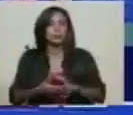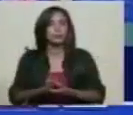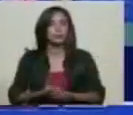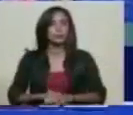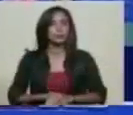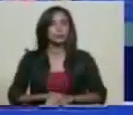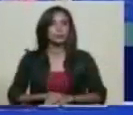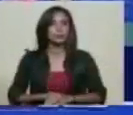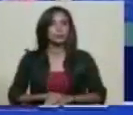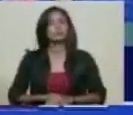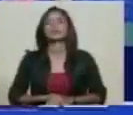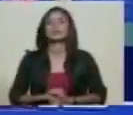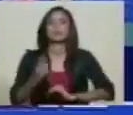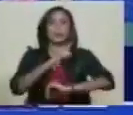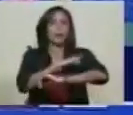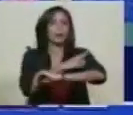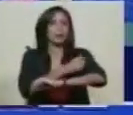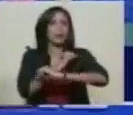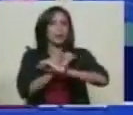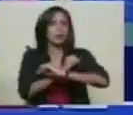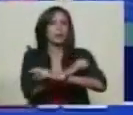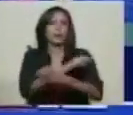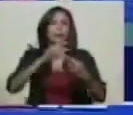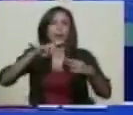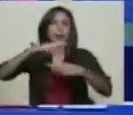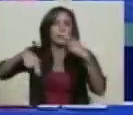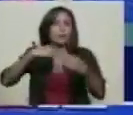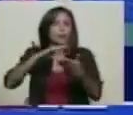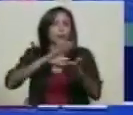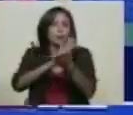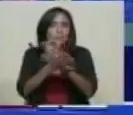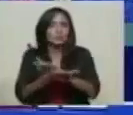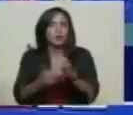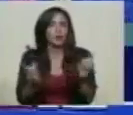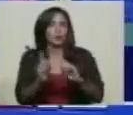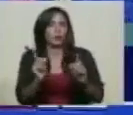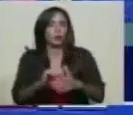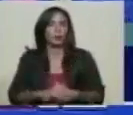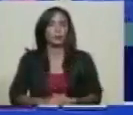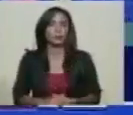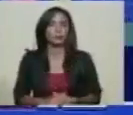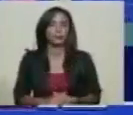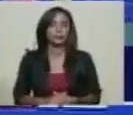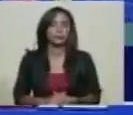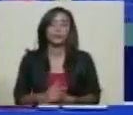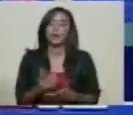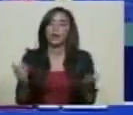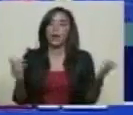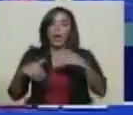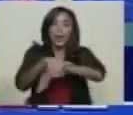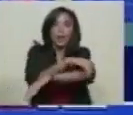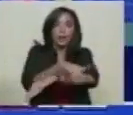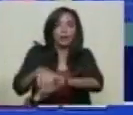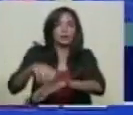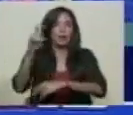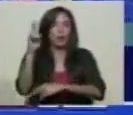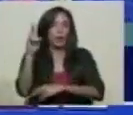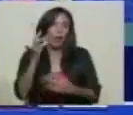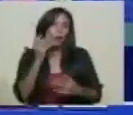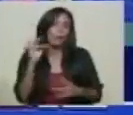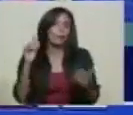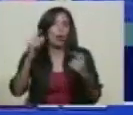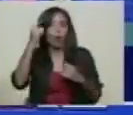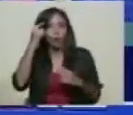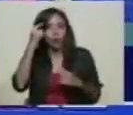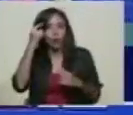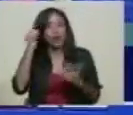para hacer indestructible nuestra revolución. Y el líder de calle debe tener su